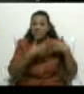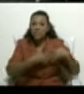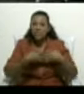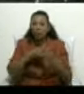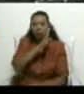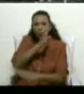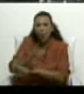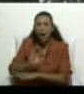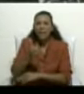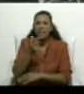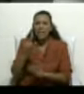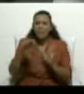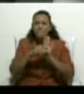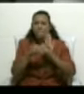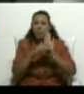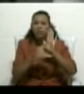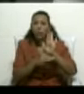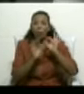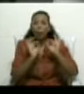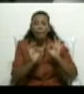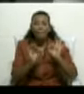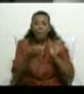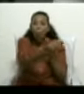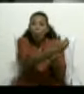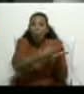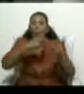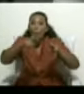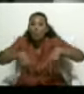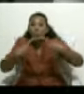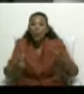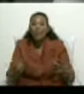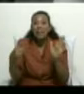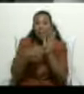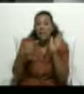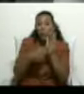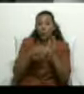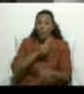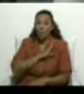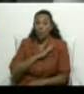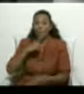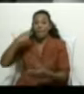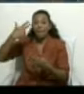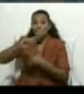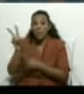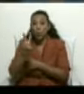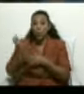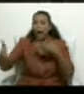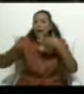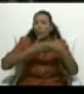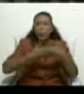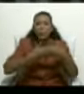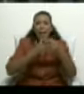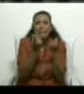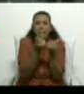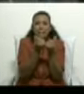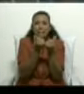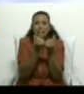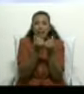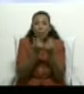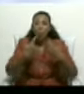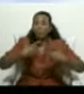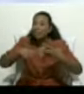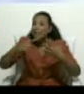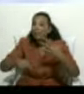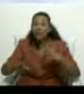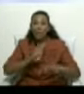ejecutiva 13.308 que prohíbe la reestructuración de la deuda soberana de Venezuela y bloquea la repatriación de los